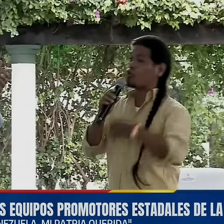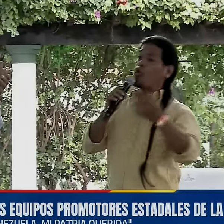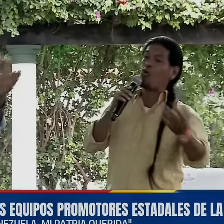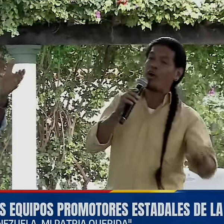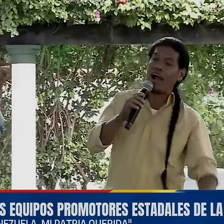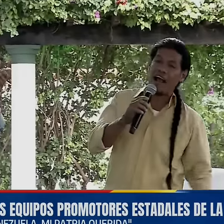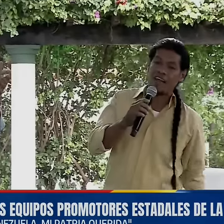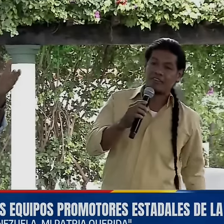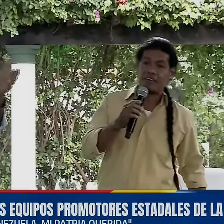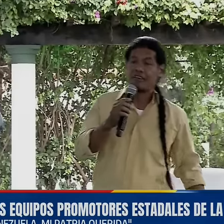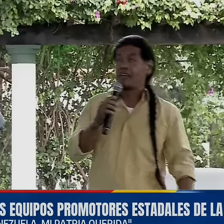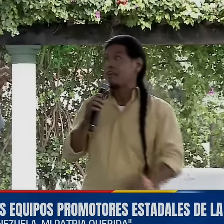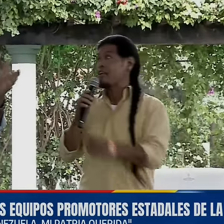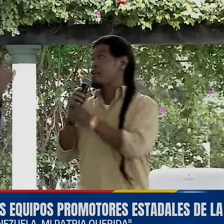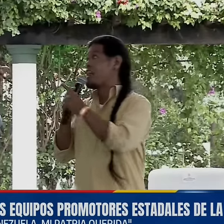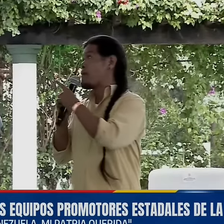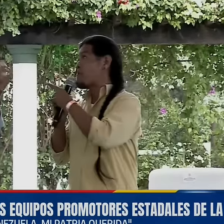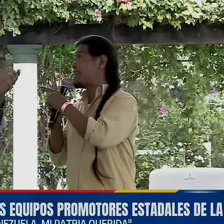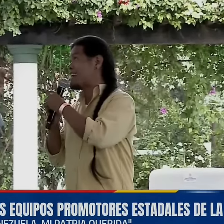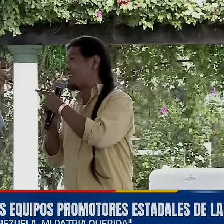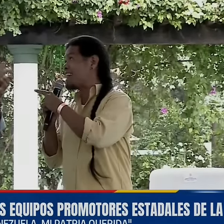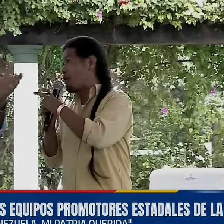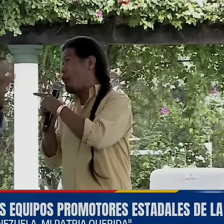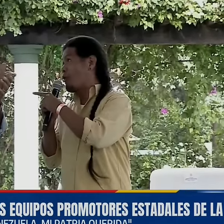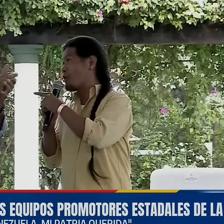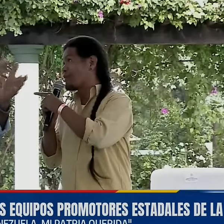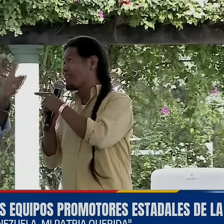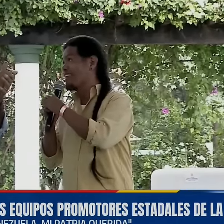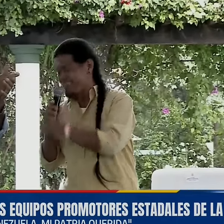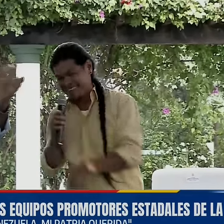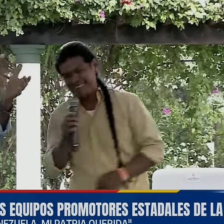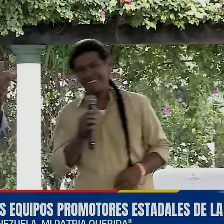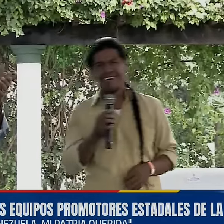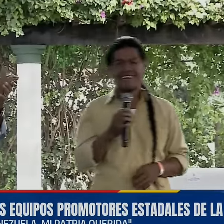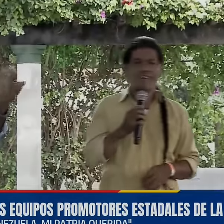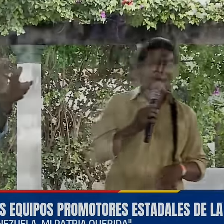iguanas, tortugas y también bastante zancudo.